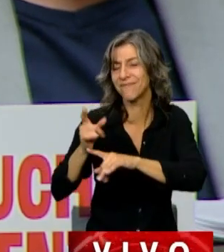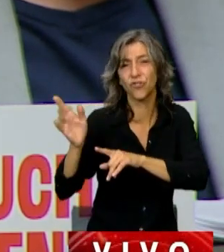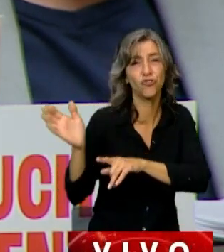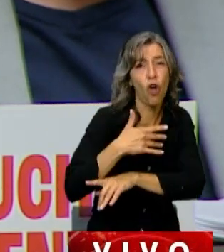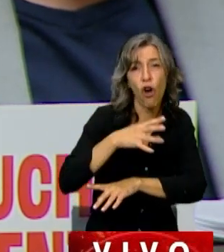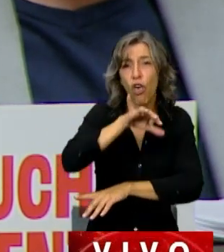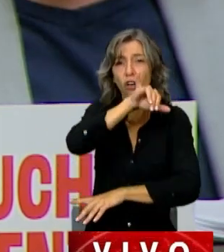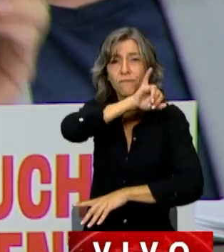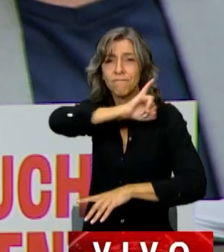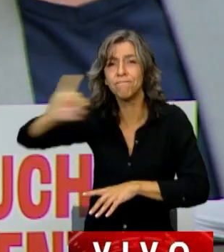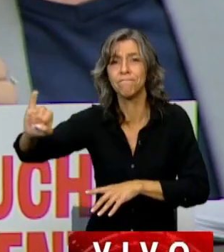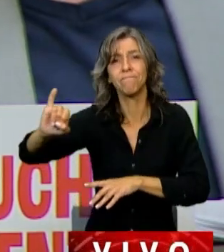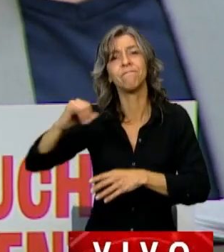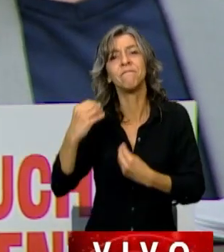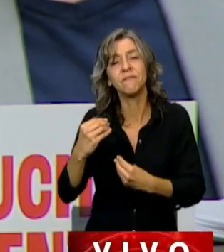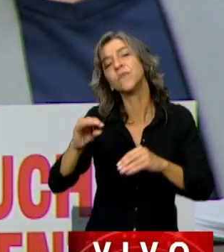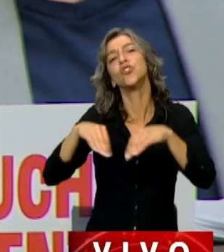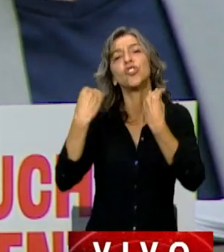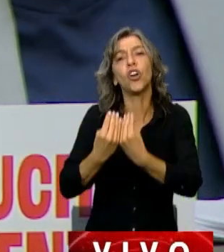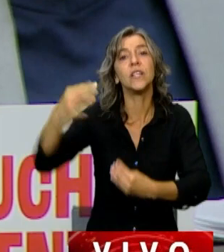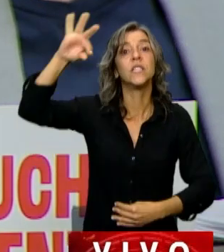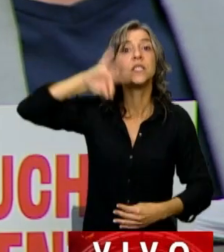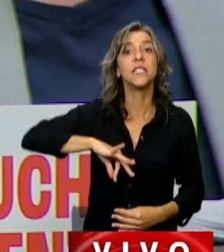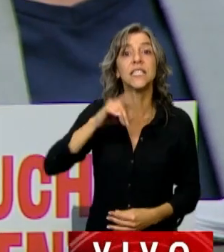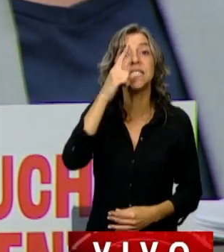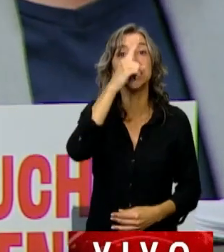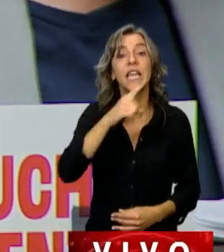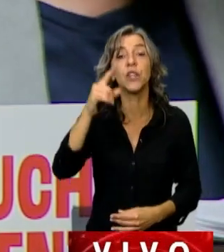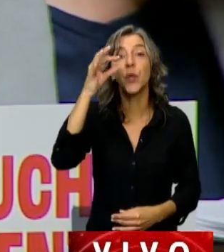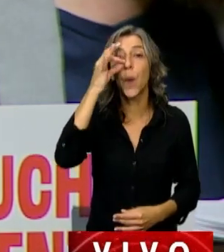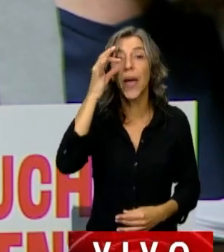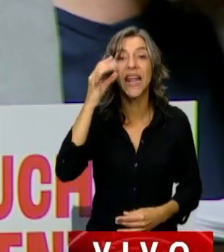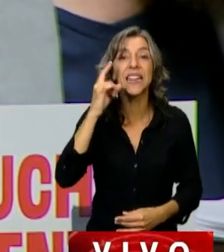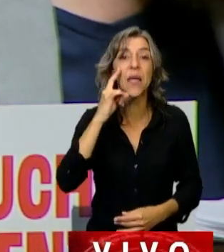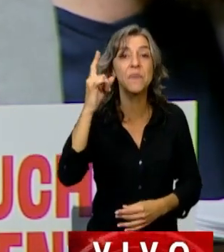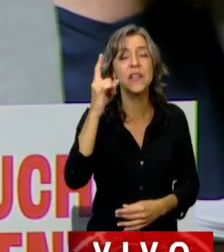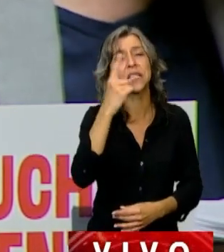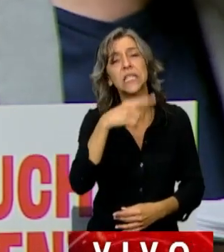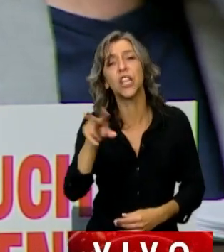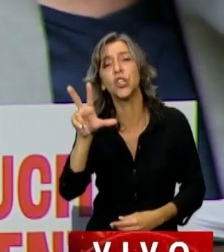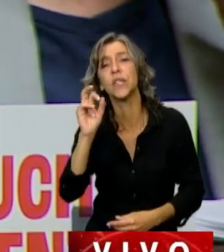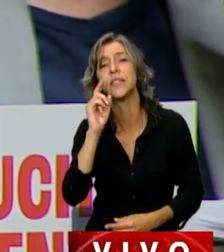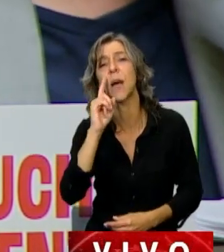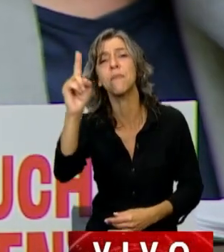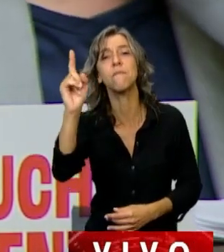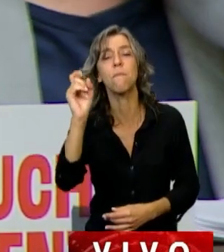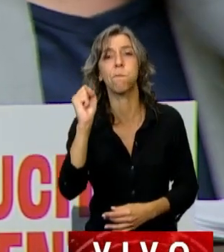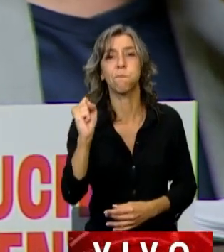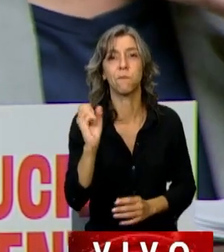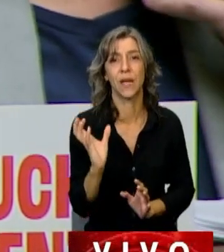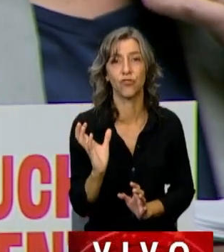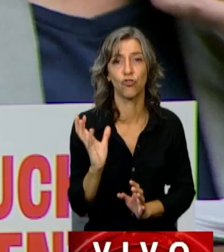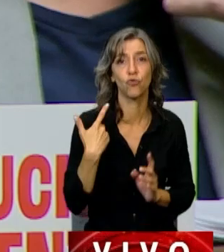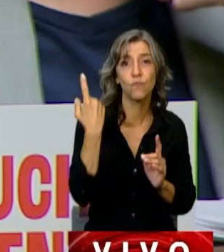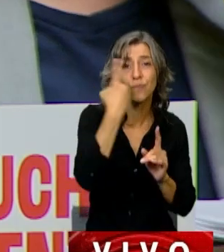están ganando 120.000 pesos, 130.000 a lo sumo, por jornadas